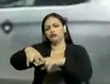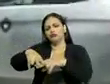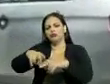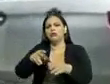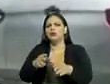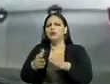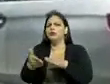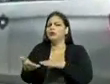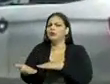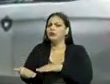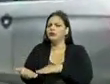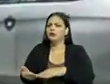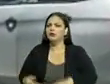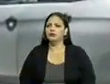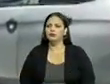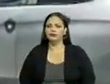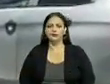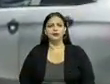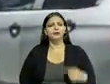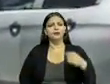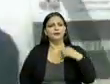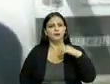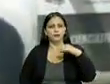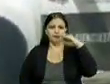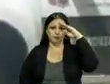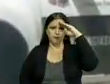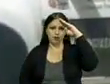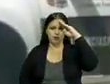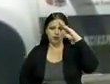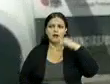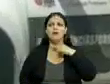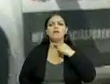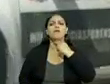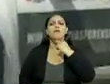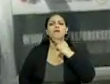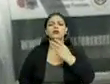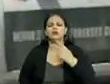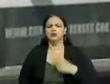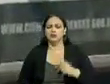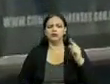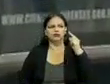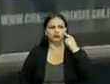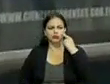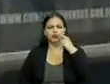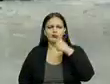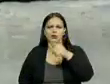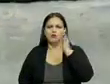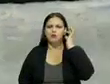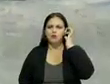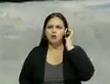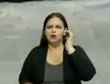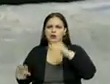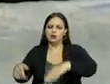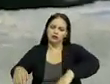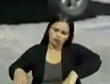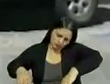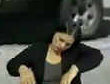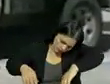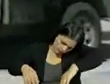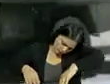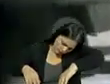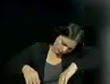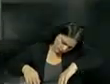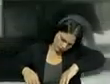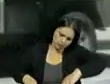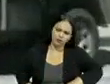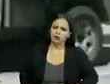sexo femenino, el mismo que estaba tendido sobre el suelo de cúbito dorsal. La fémina, al parecer, fue golpeada